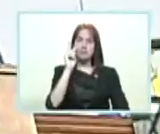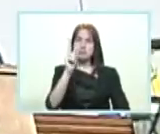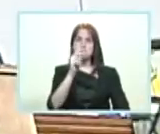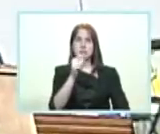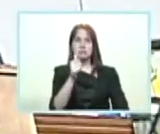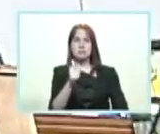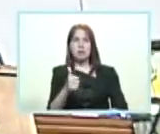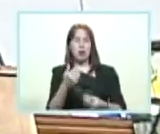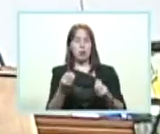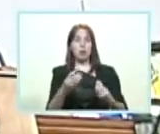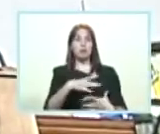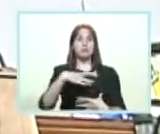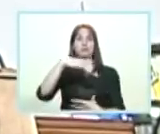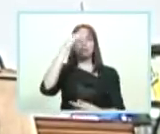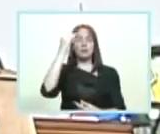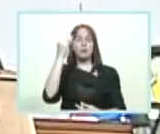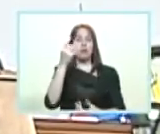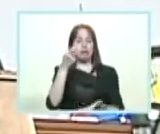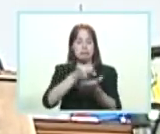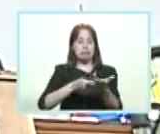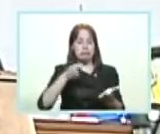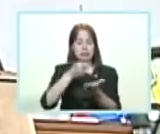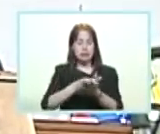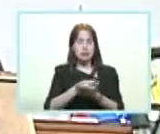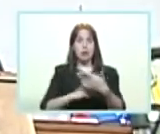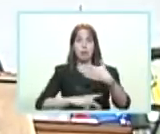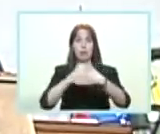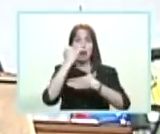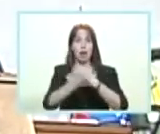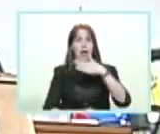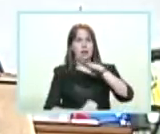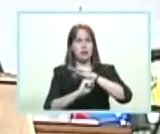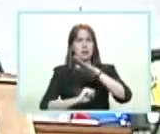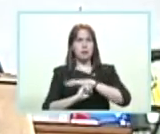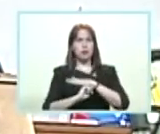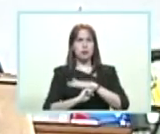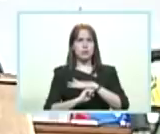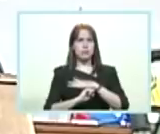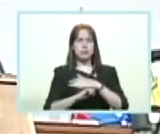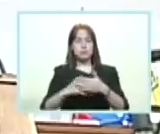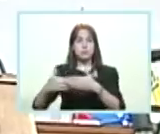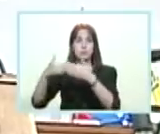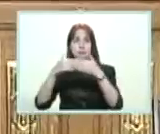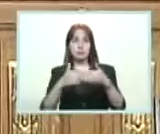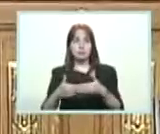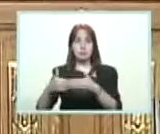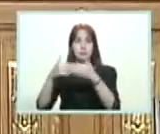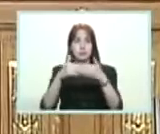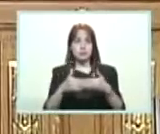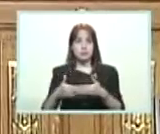Sin el aliento, el financiamiento, los planes y el apoyo de los Estados Unidos